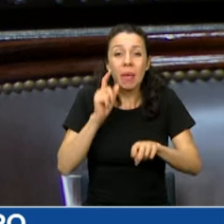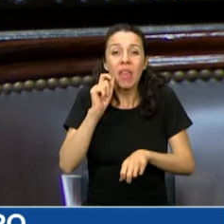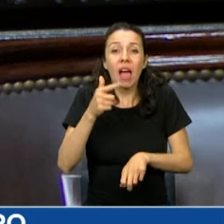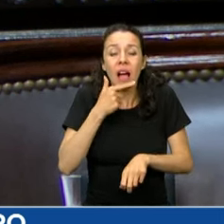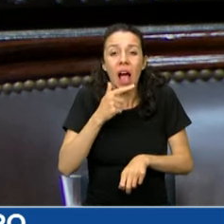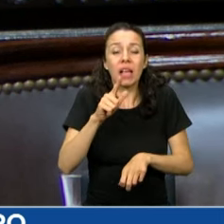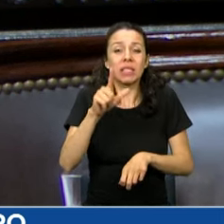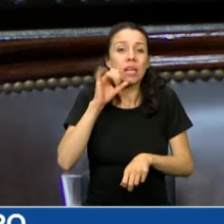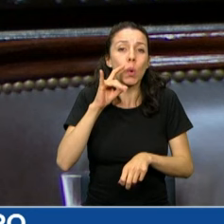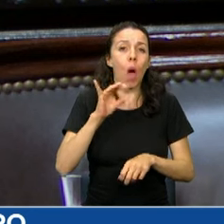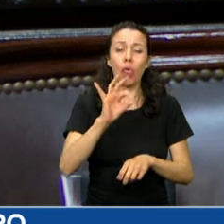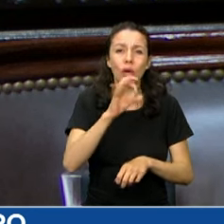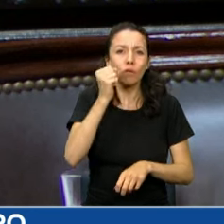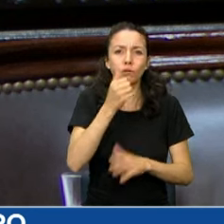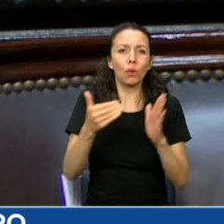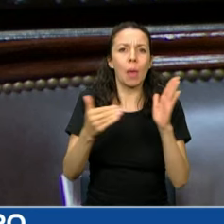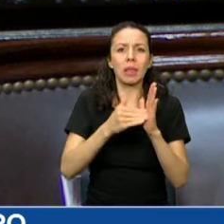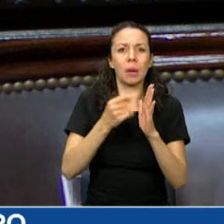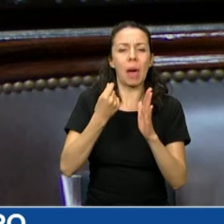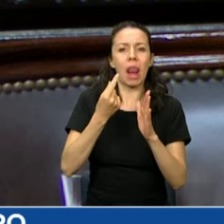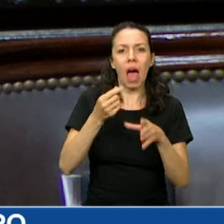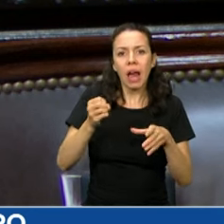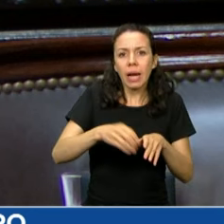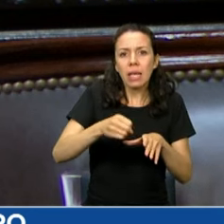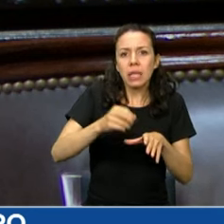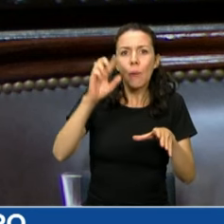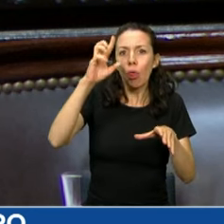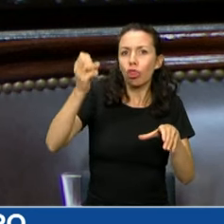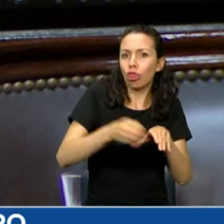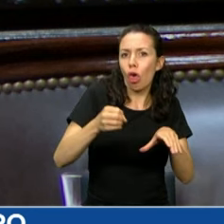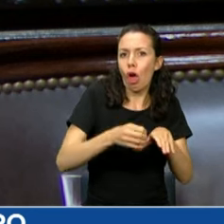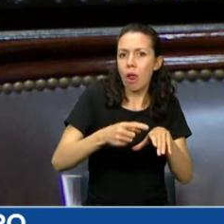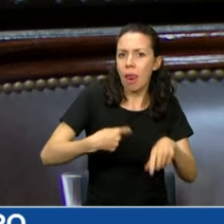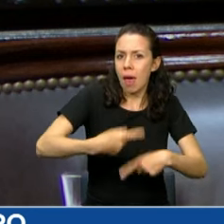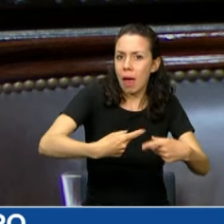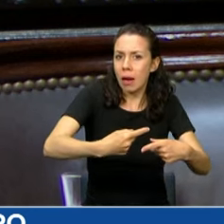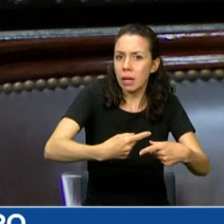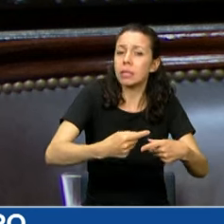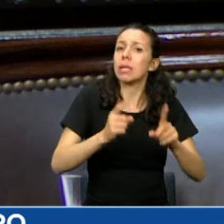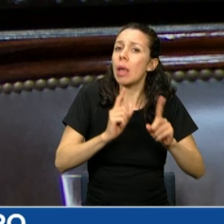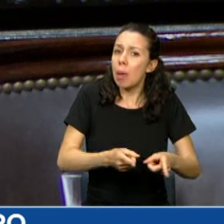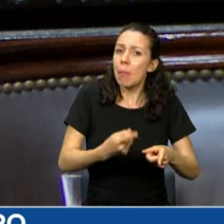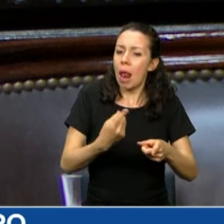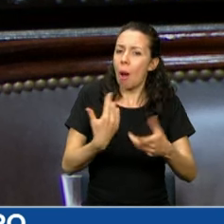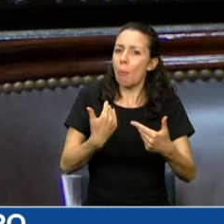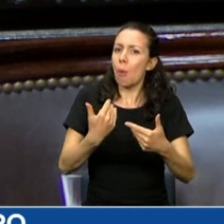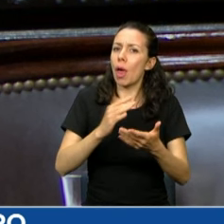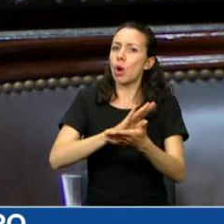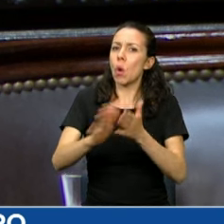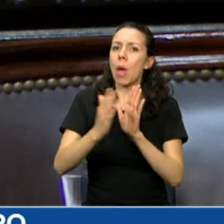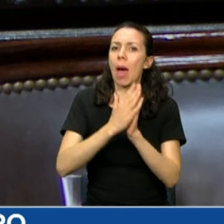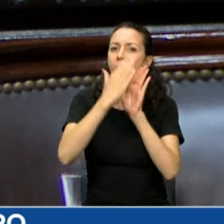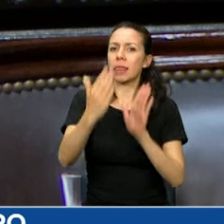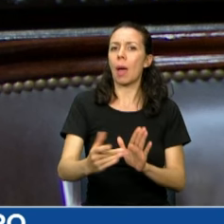monetización de las reservas y para poner en marcha nuevas etapas de todo el tejido